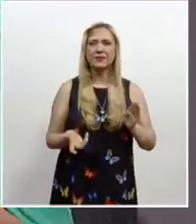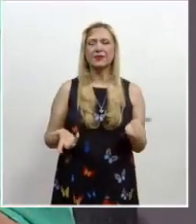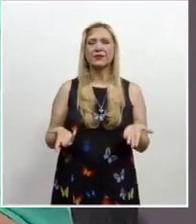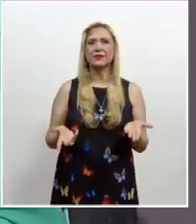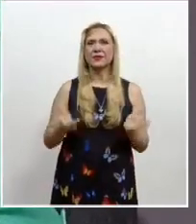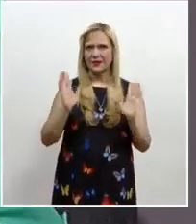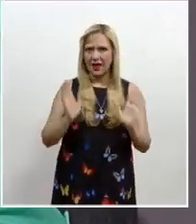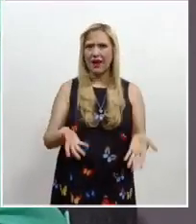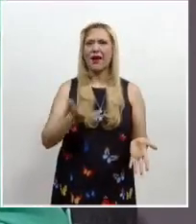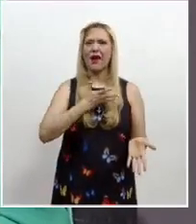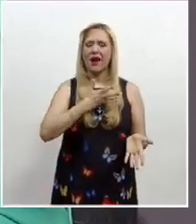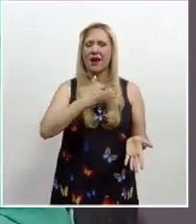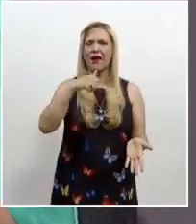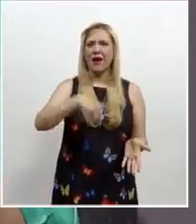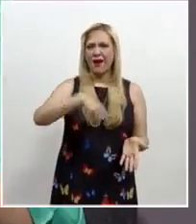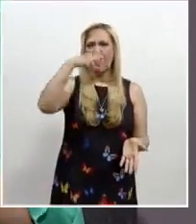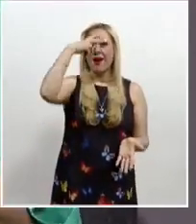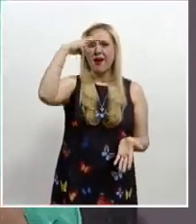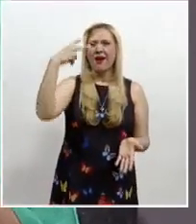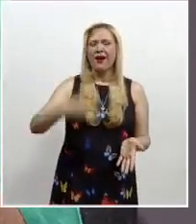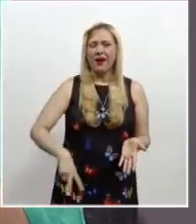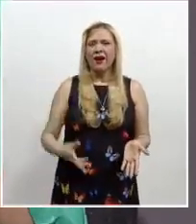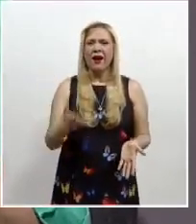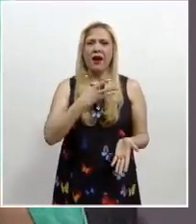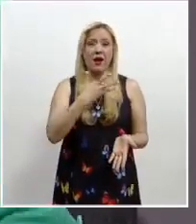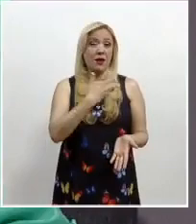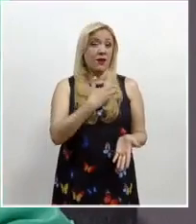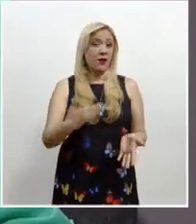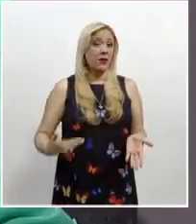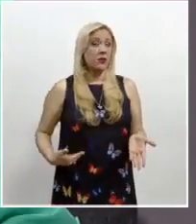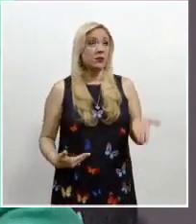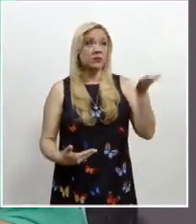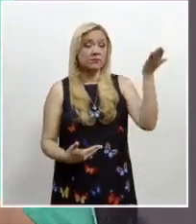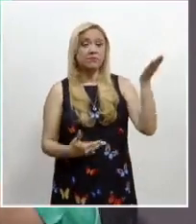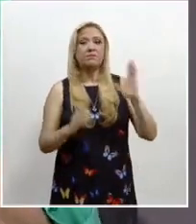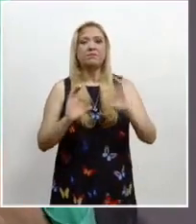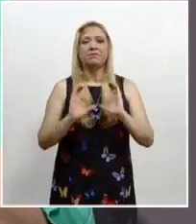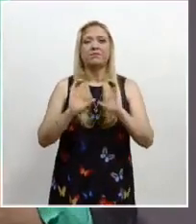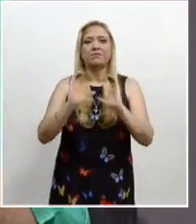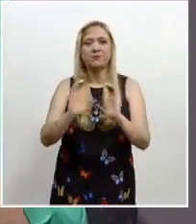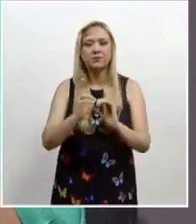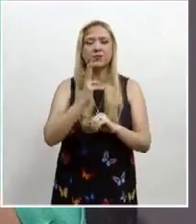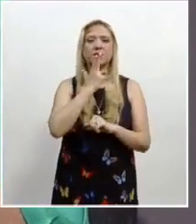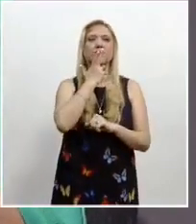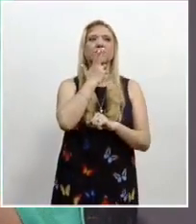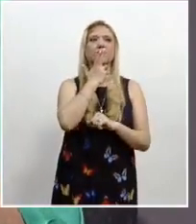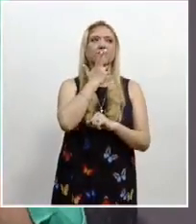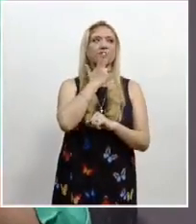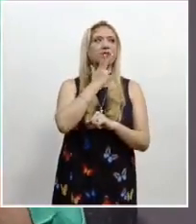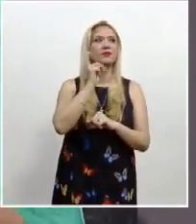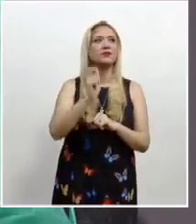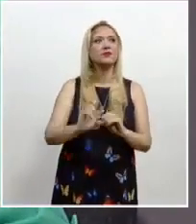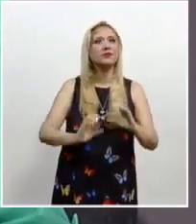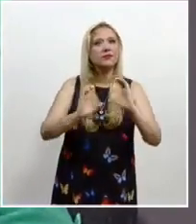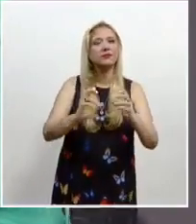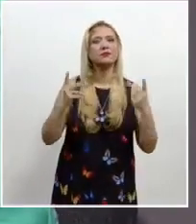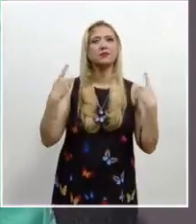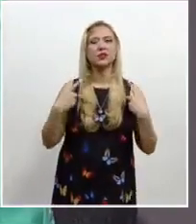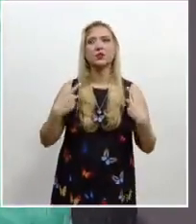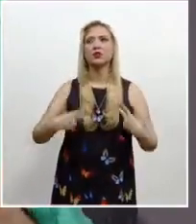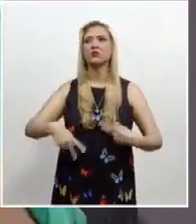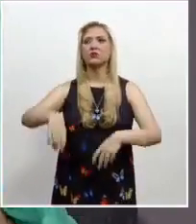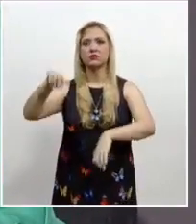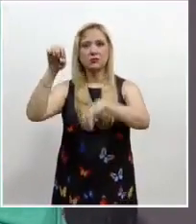ya existen en el país. Nosotros tenemos un presidente cuidador. Se ha dedicado a cuidar a las personas